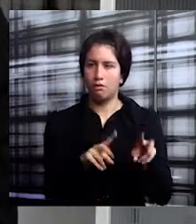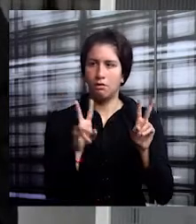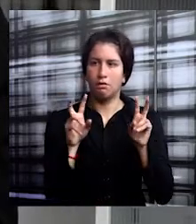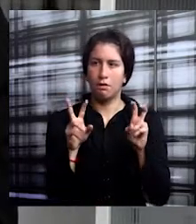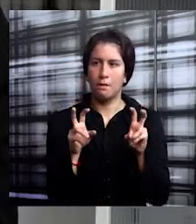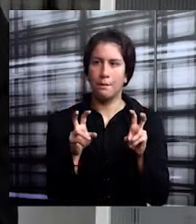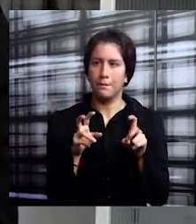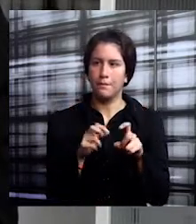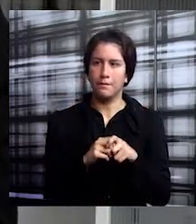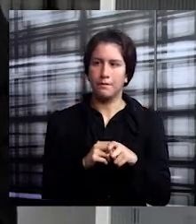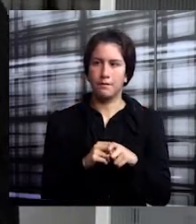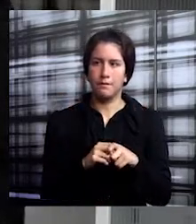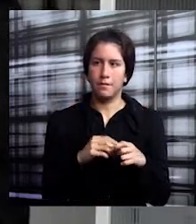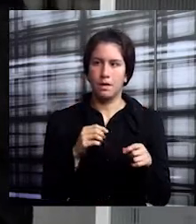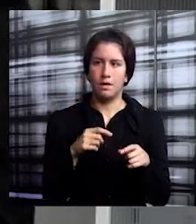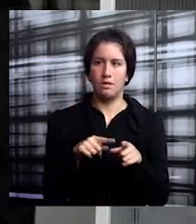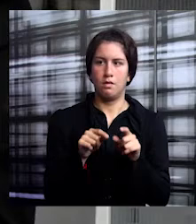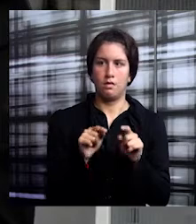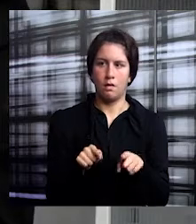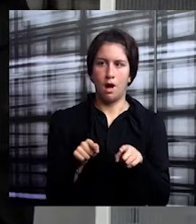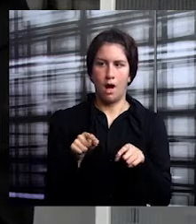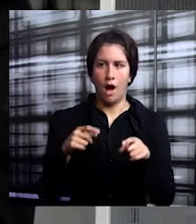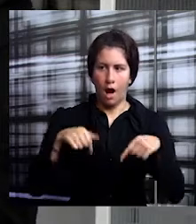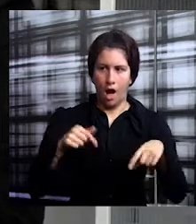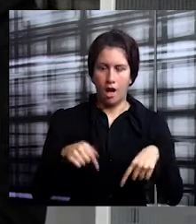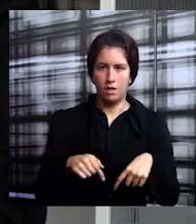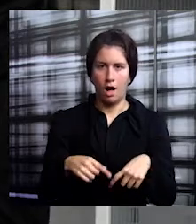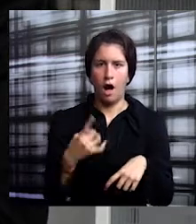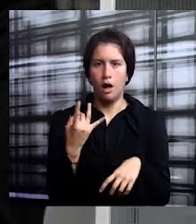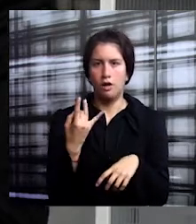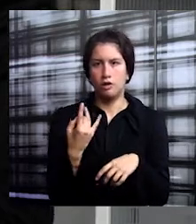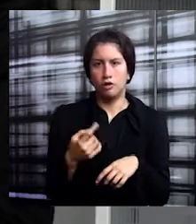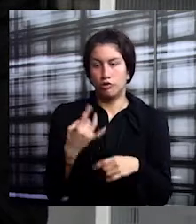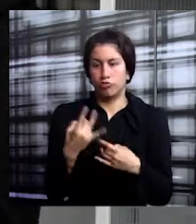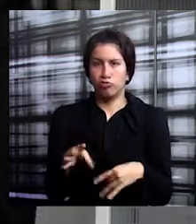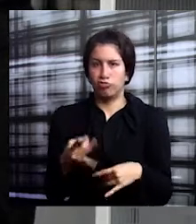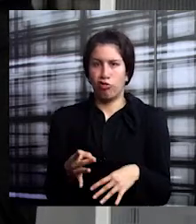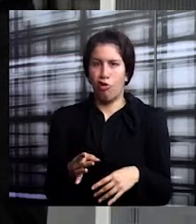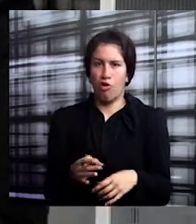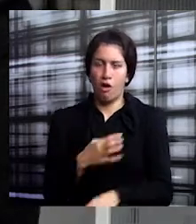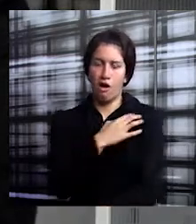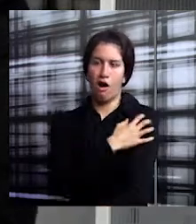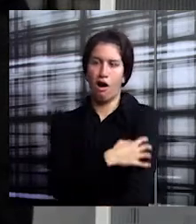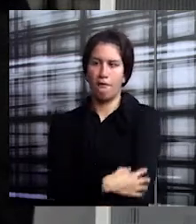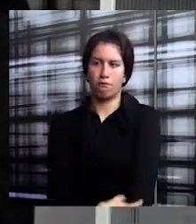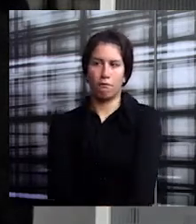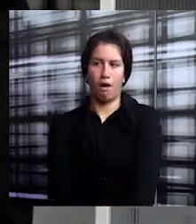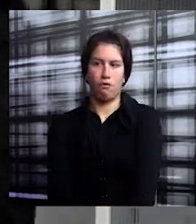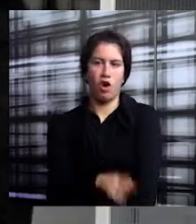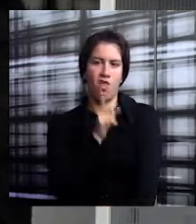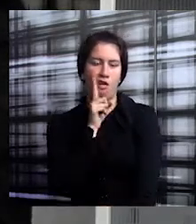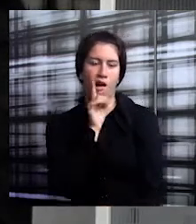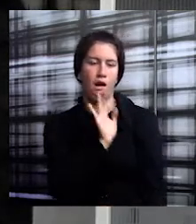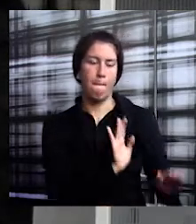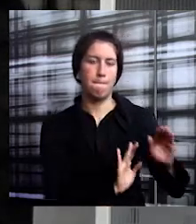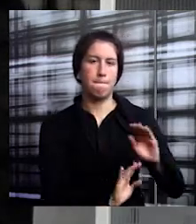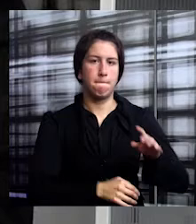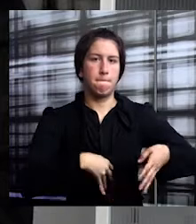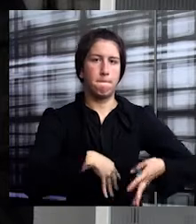derechos humanos corren solamente a favor de quienes protestan, de quienes se manifiestan, pero ¿qué pasa con nuestros derechos